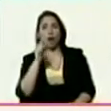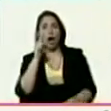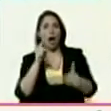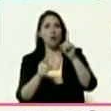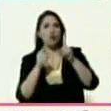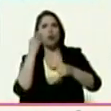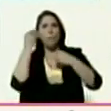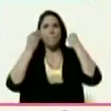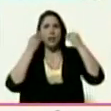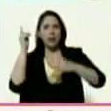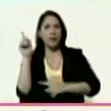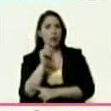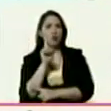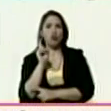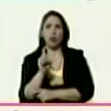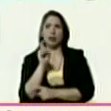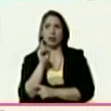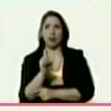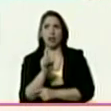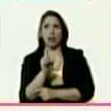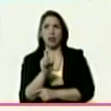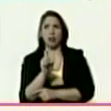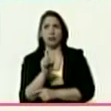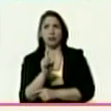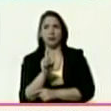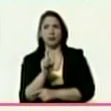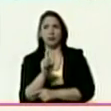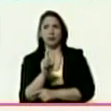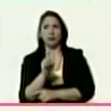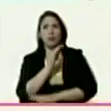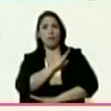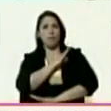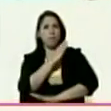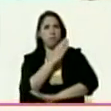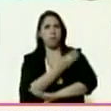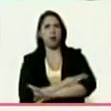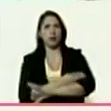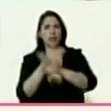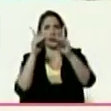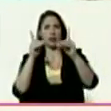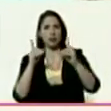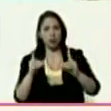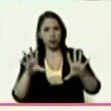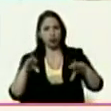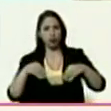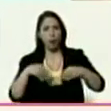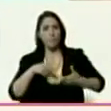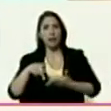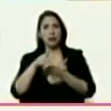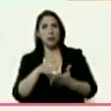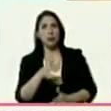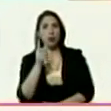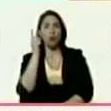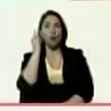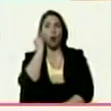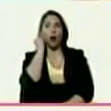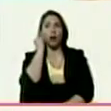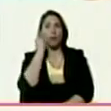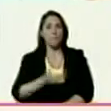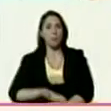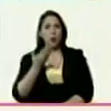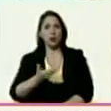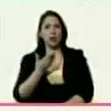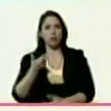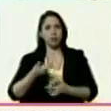pensaban que no era necesario, y la fuerza de la decisión de tomar la participación de la mujer como fundamental permitió